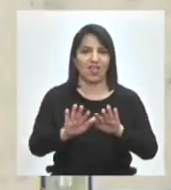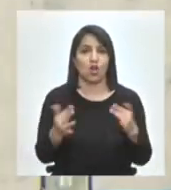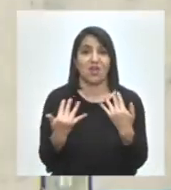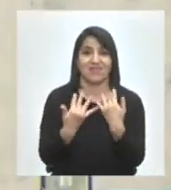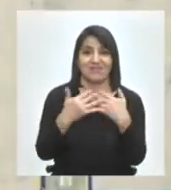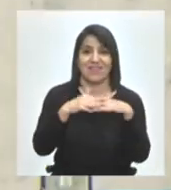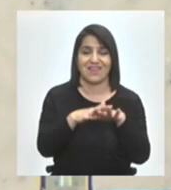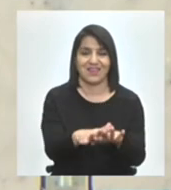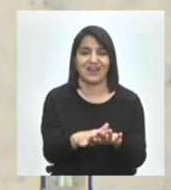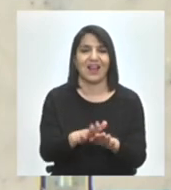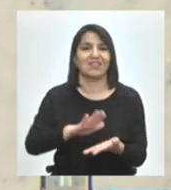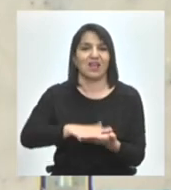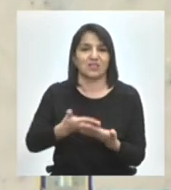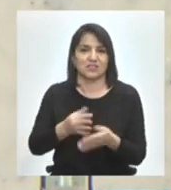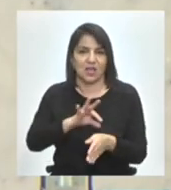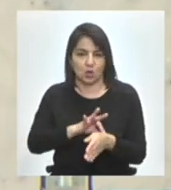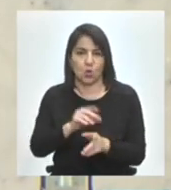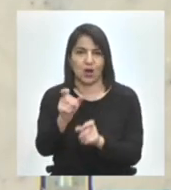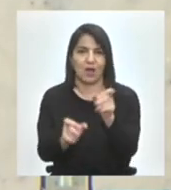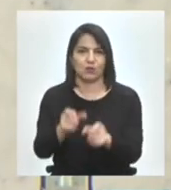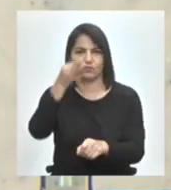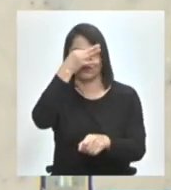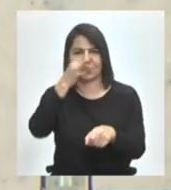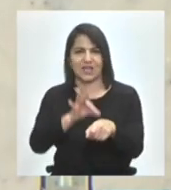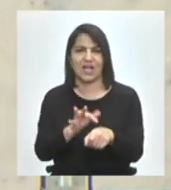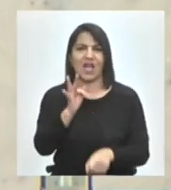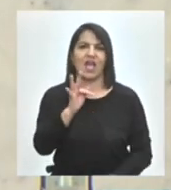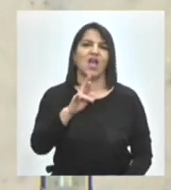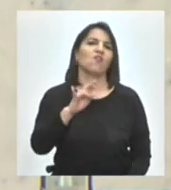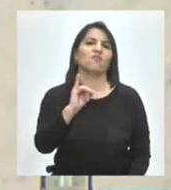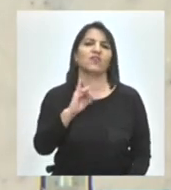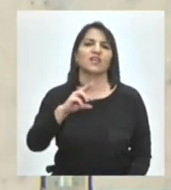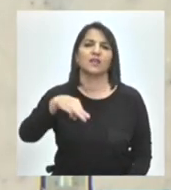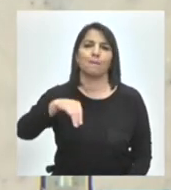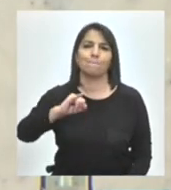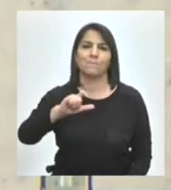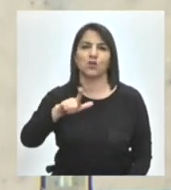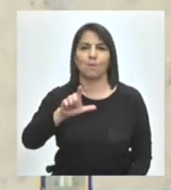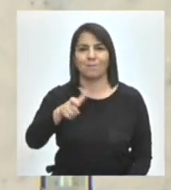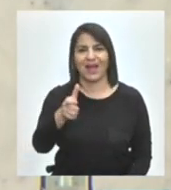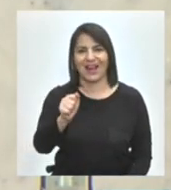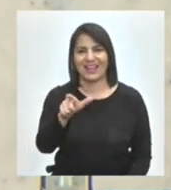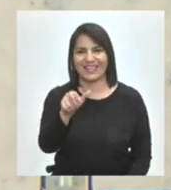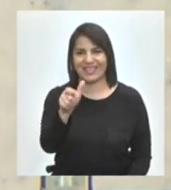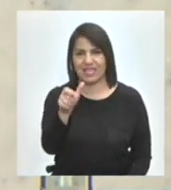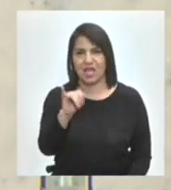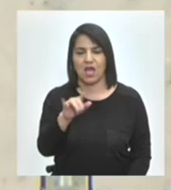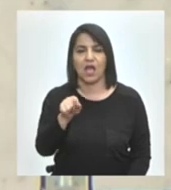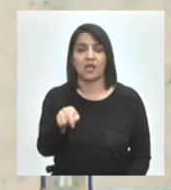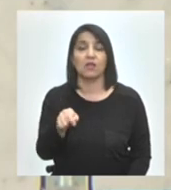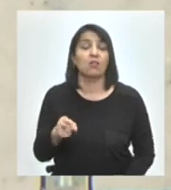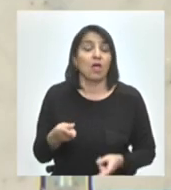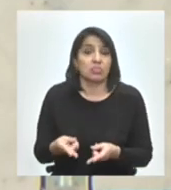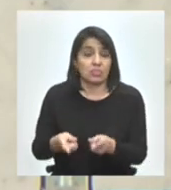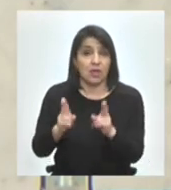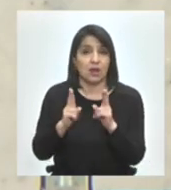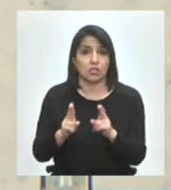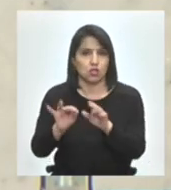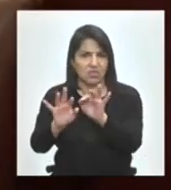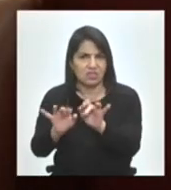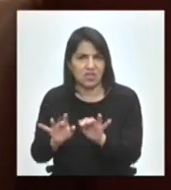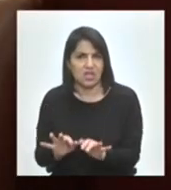salud de las personas con fibromialgia, aquel que establece el derecho a la desconexión digital de trabajadoras y de